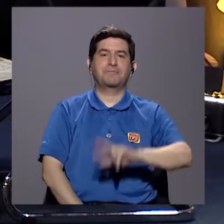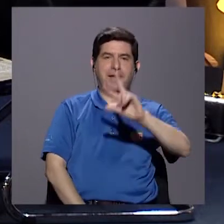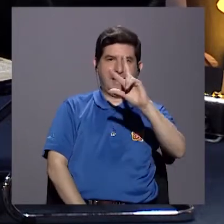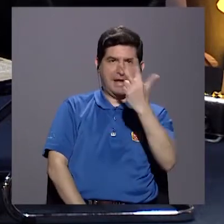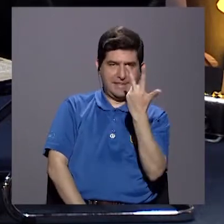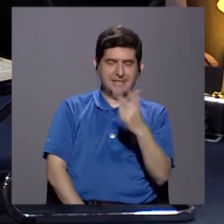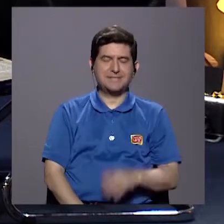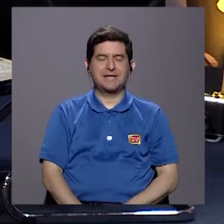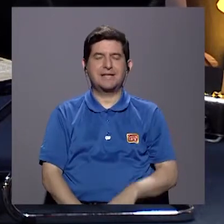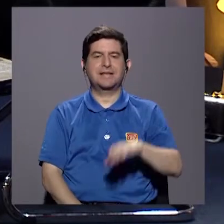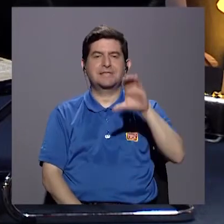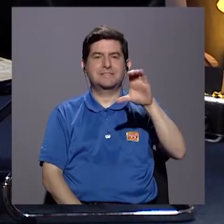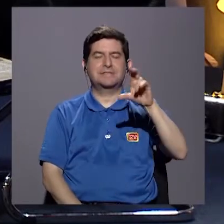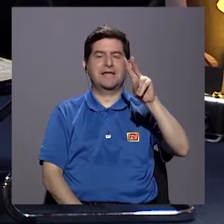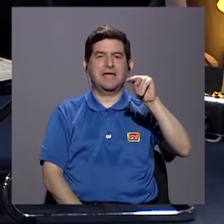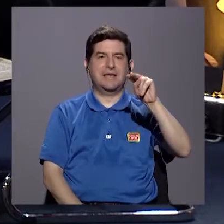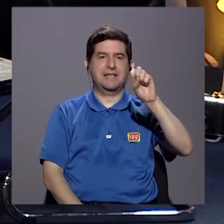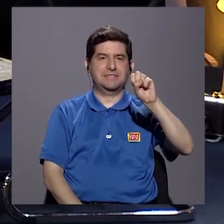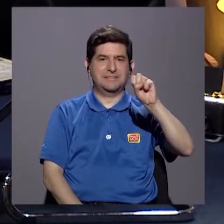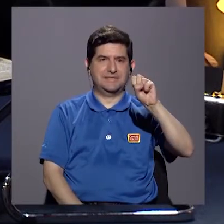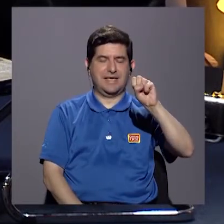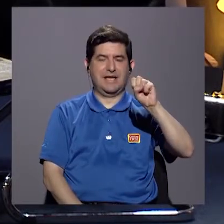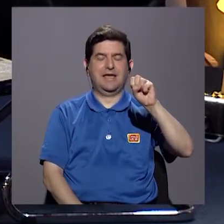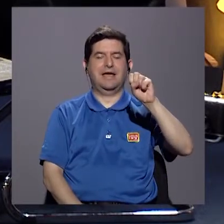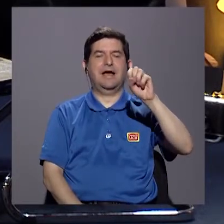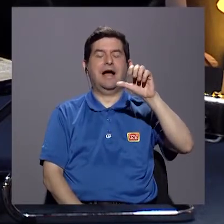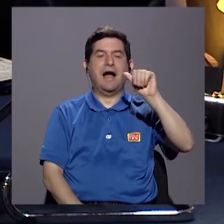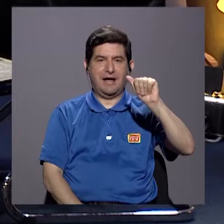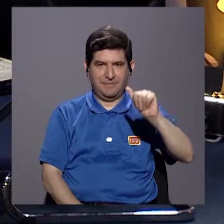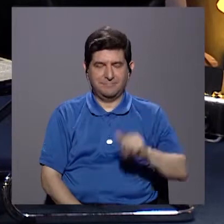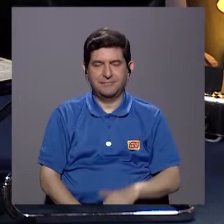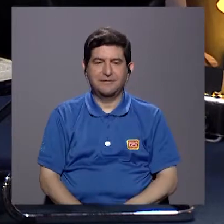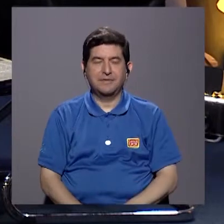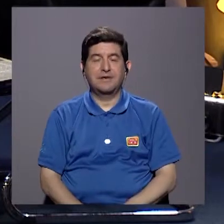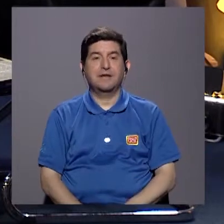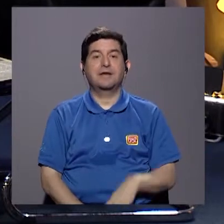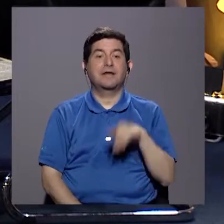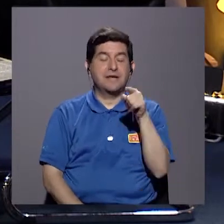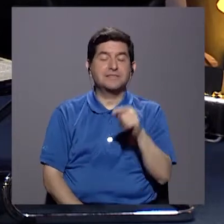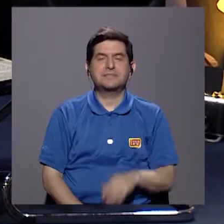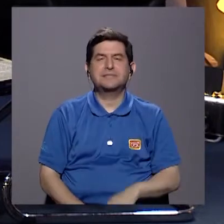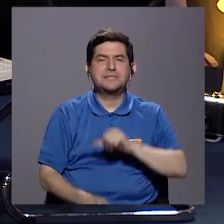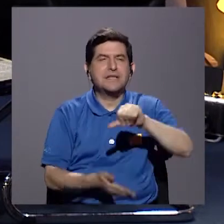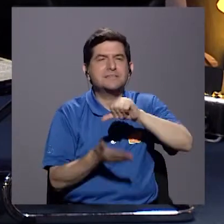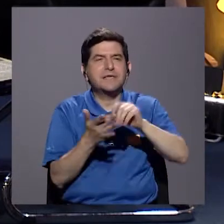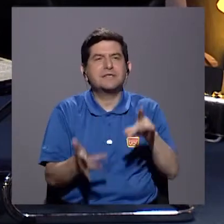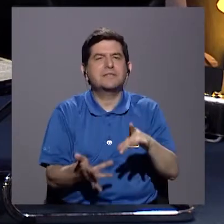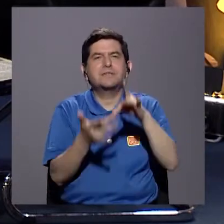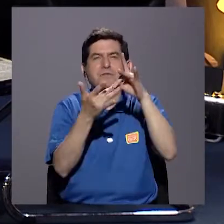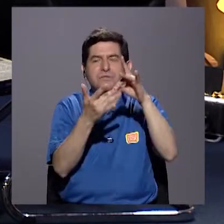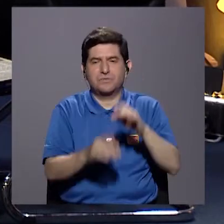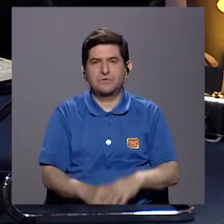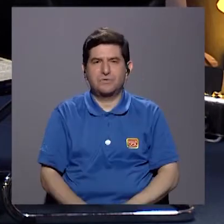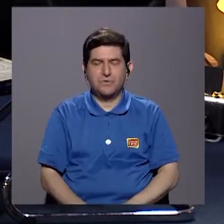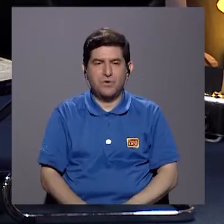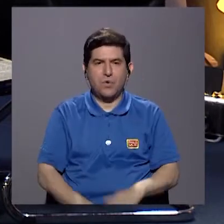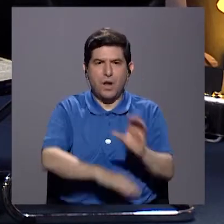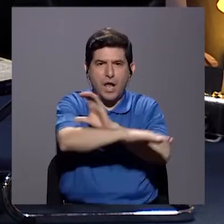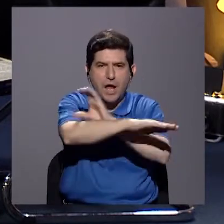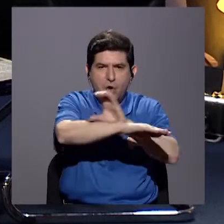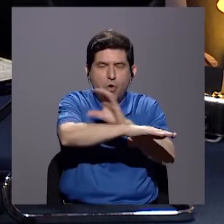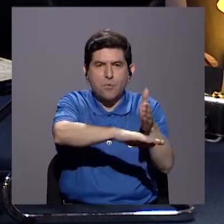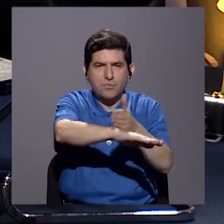es el CNSA, que es el laboratorio, un centro especializado en